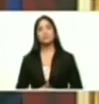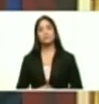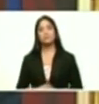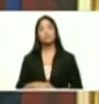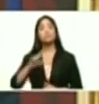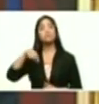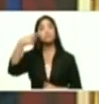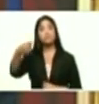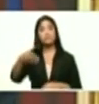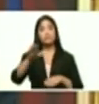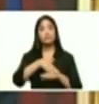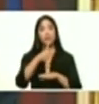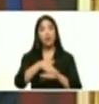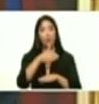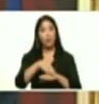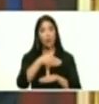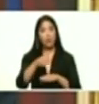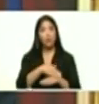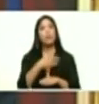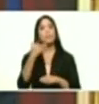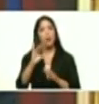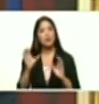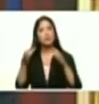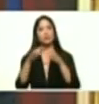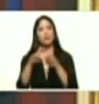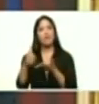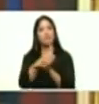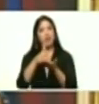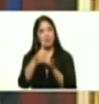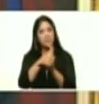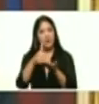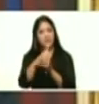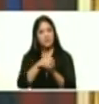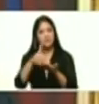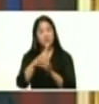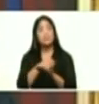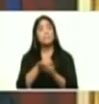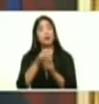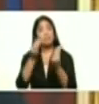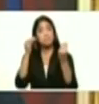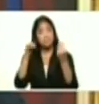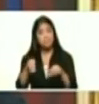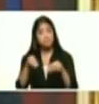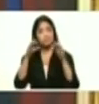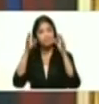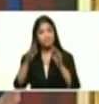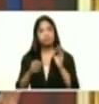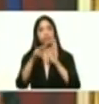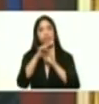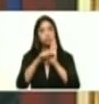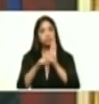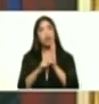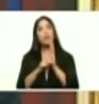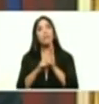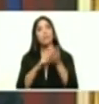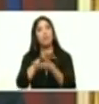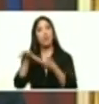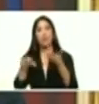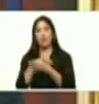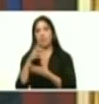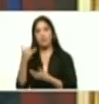Mañana jueves, tenemos un encuentro del motor farmacéutico, ya para concretar medidas, para enfrentar la emergencia que tenemos,